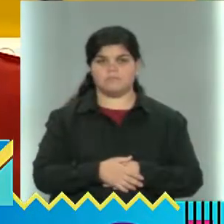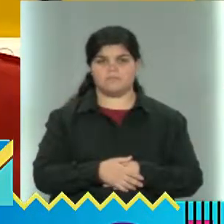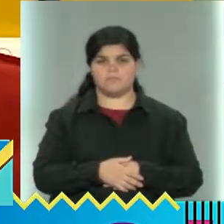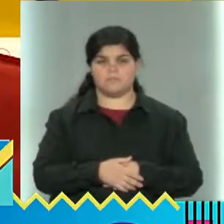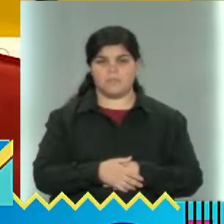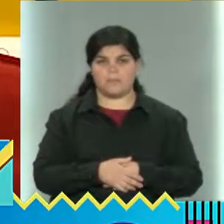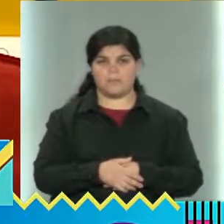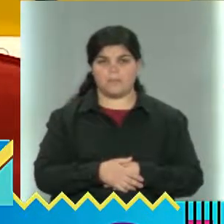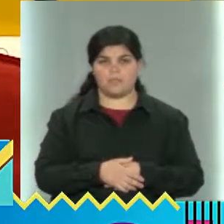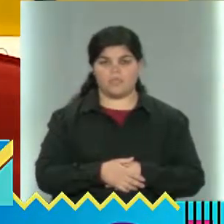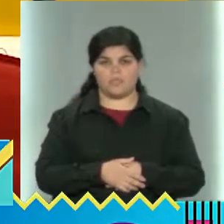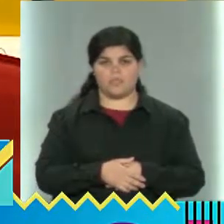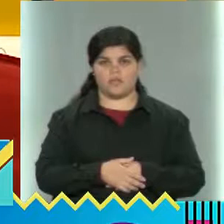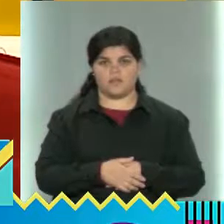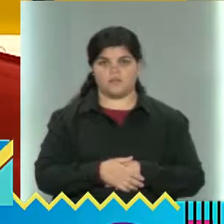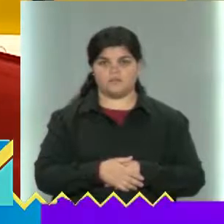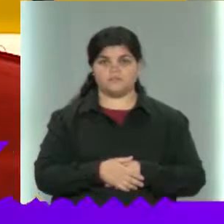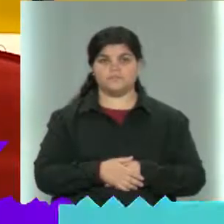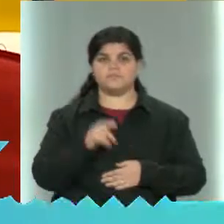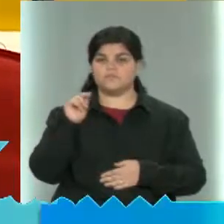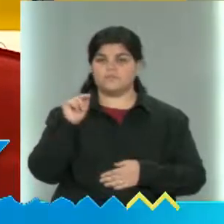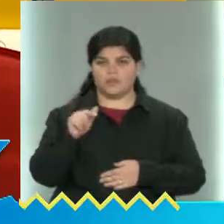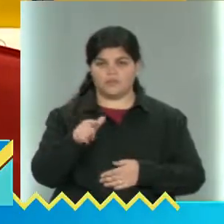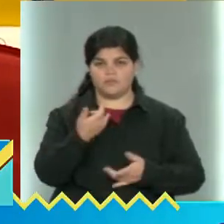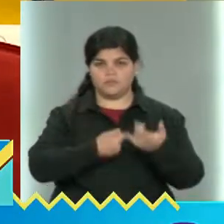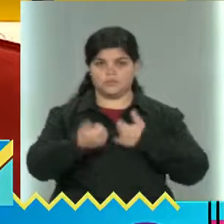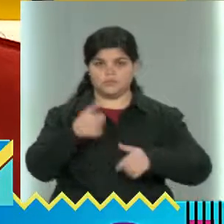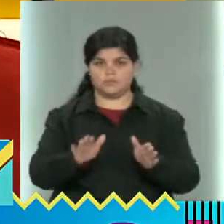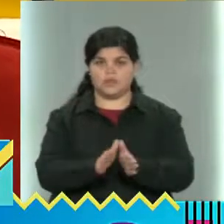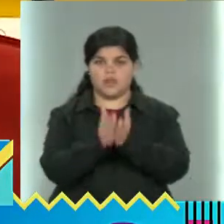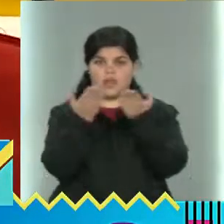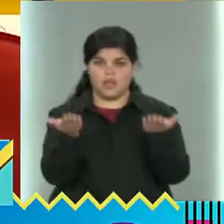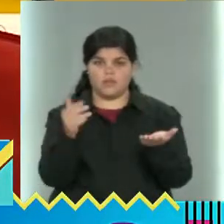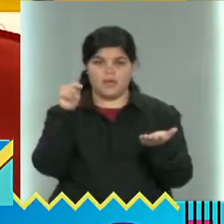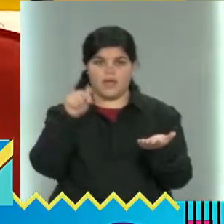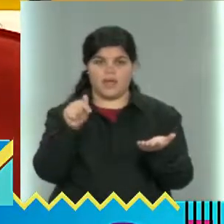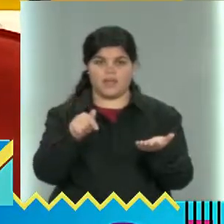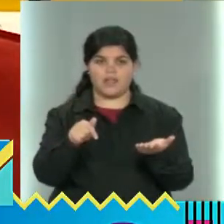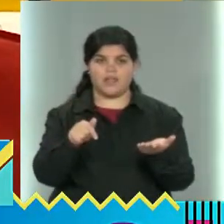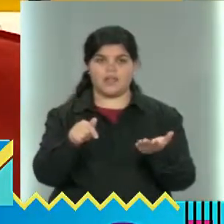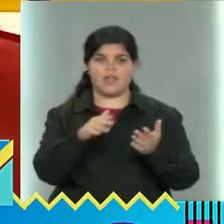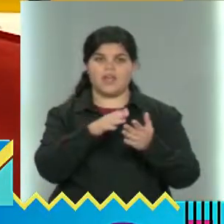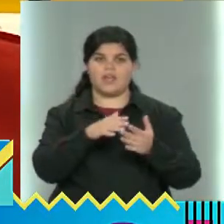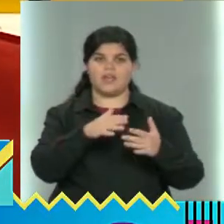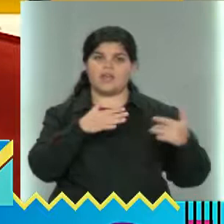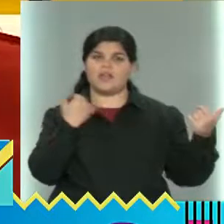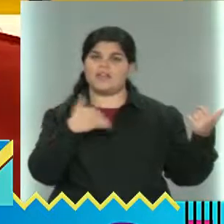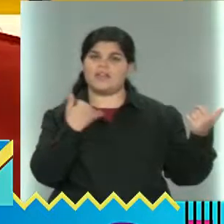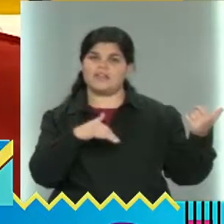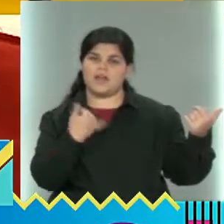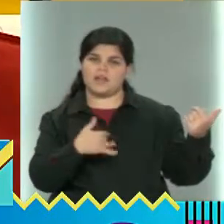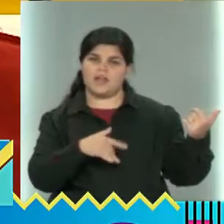bueno, desde lo que fue en mi tesis, el libro de Atahualpa Yupanqui, Guitarra, dímela tú, la poesía de Atahualpa Yupanqui, este es